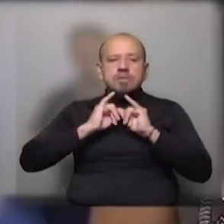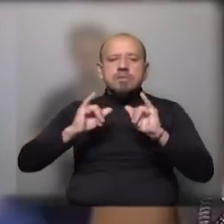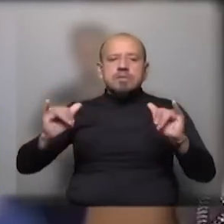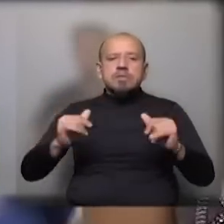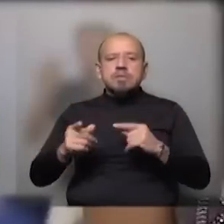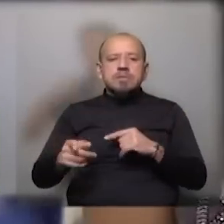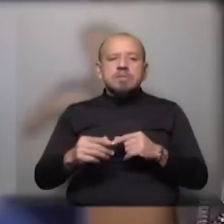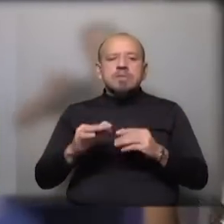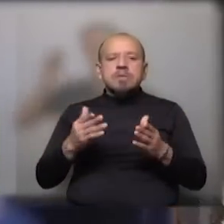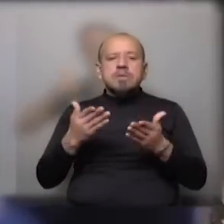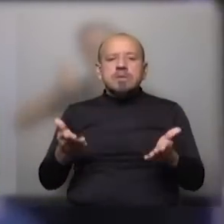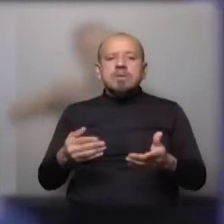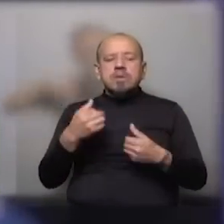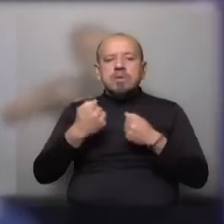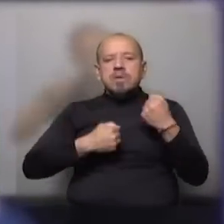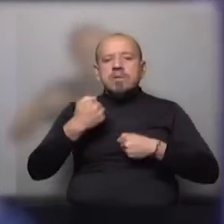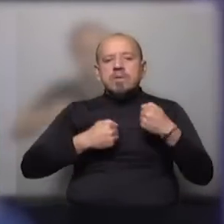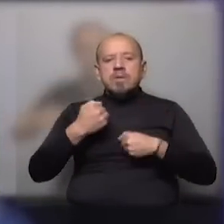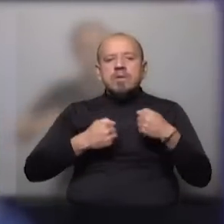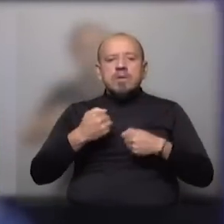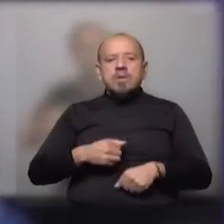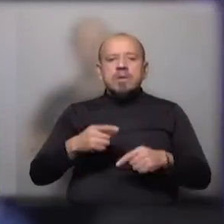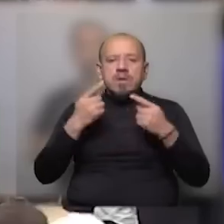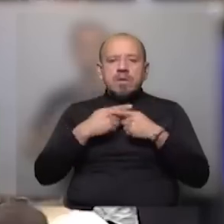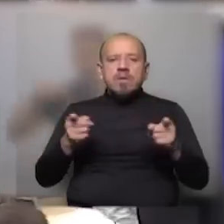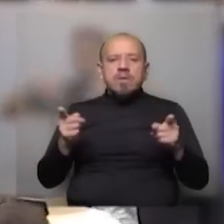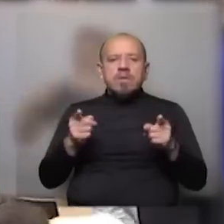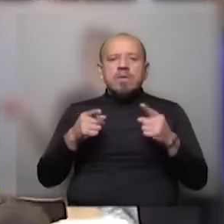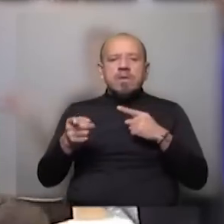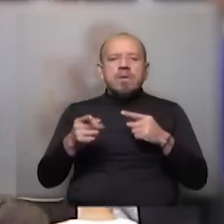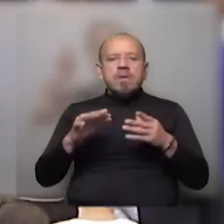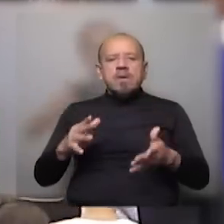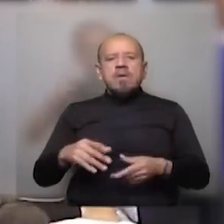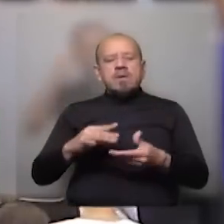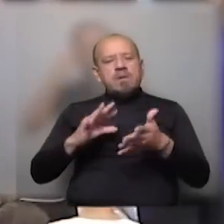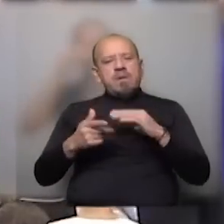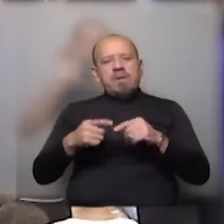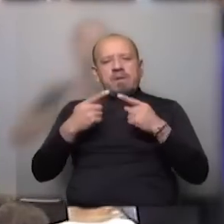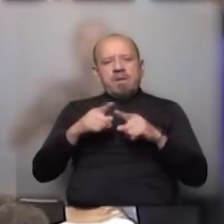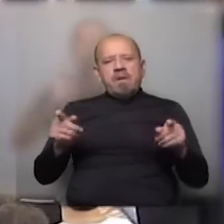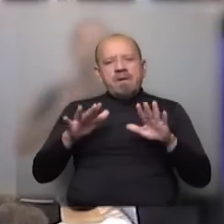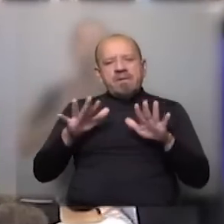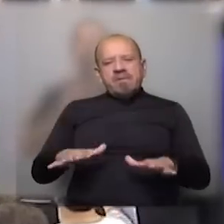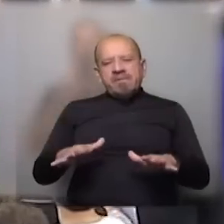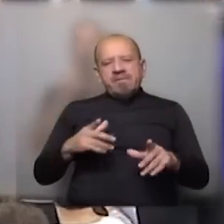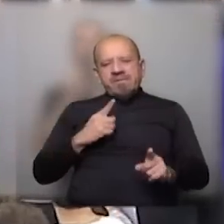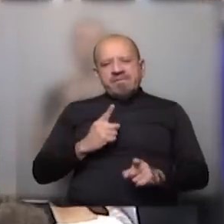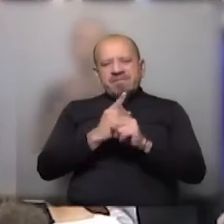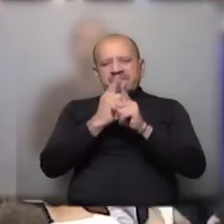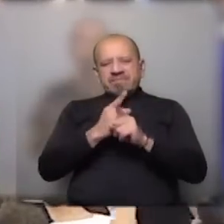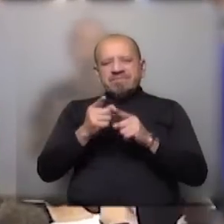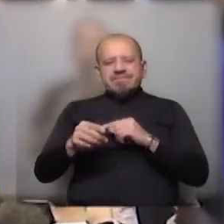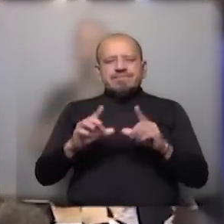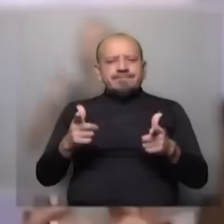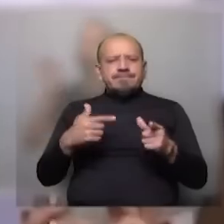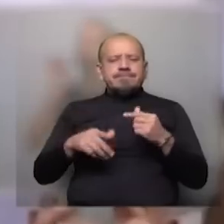en un último acto en una fábrica que a diferencia de los anteriores Fue en un formato distinto más austero más de encuentro de cercanía y sin